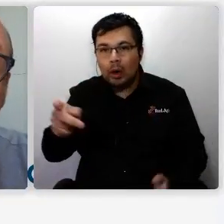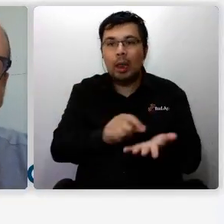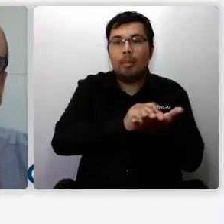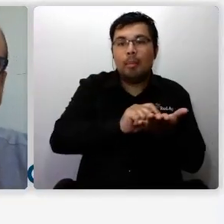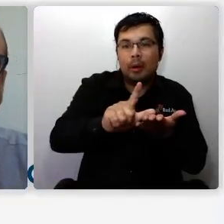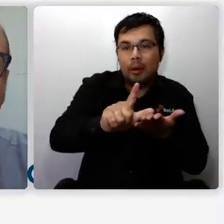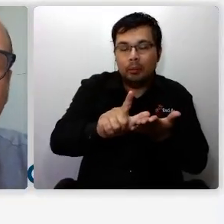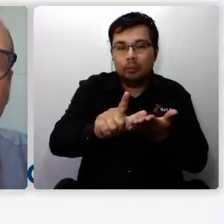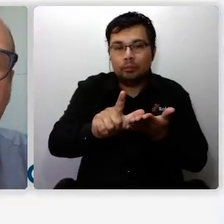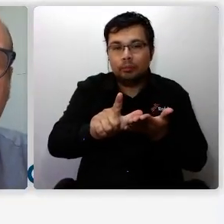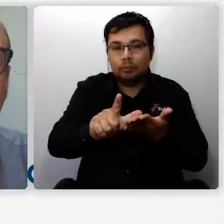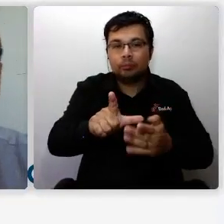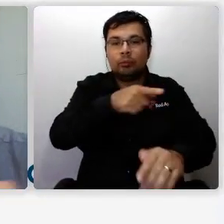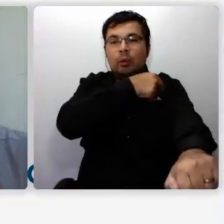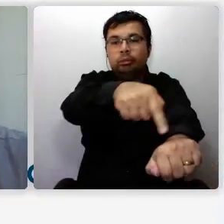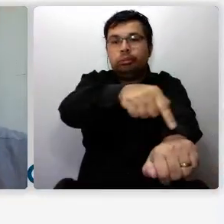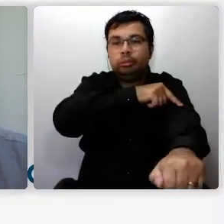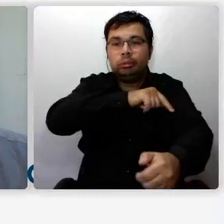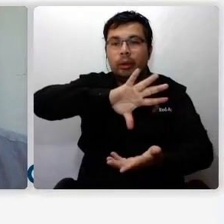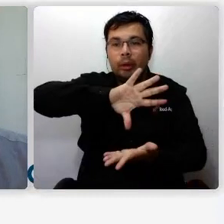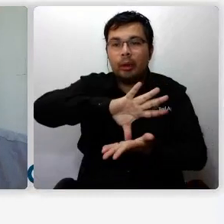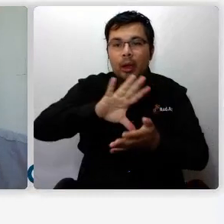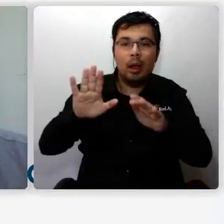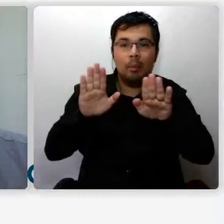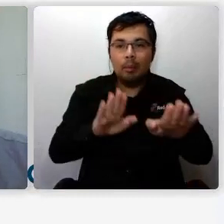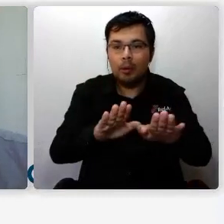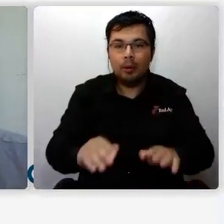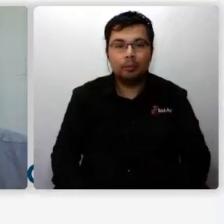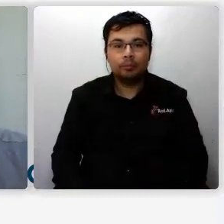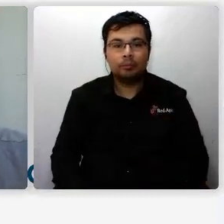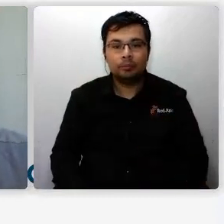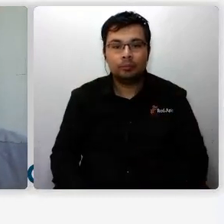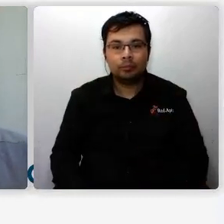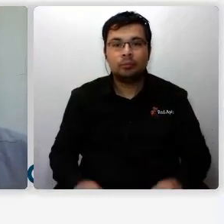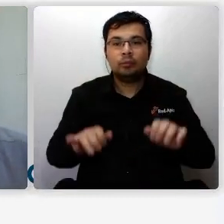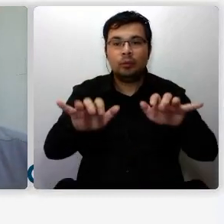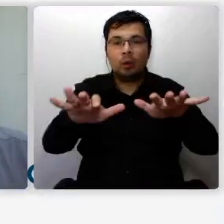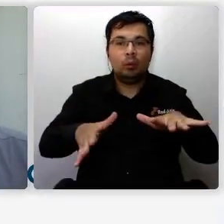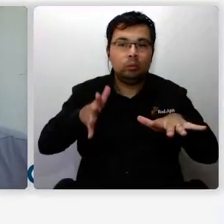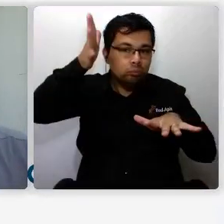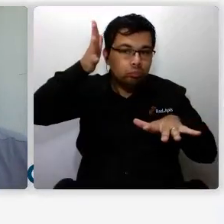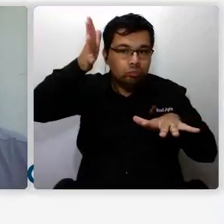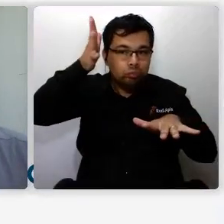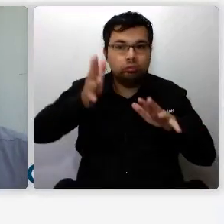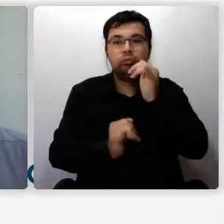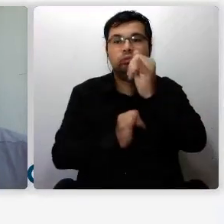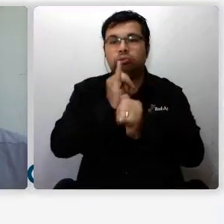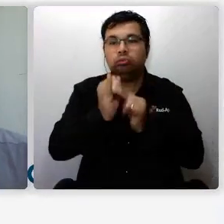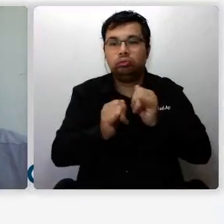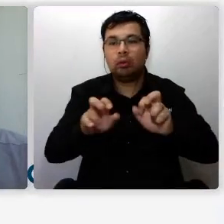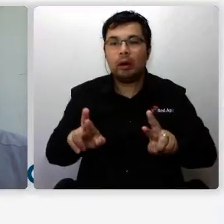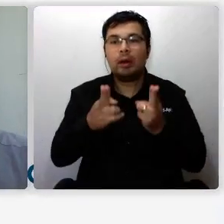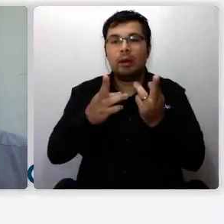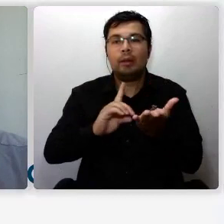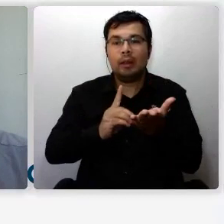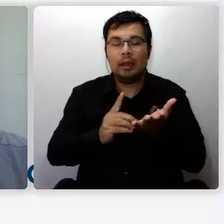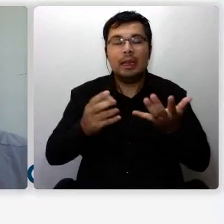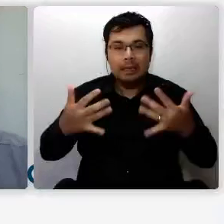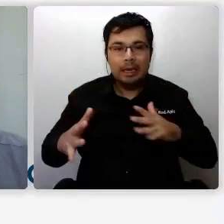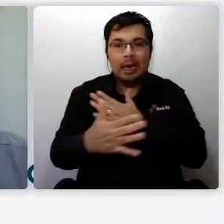que nos acompañan y que nos han acompañado sesión tras sesión en la conexión de los webinars del Reactiva Digital. Ya los voy a ir saludando a todos que